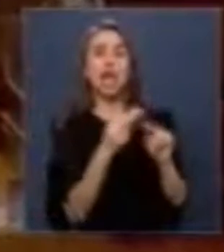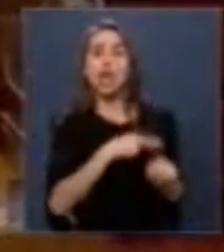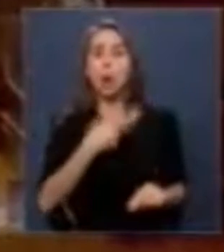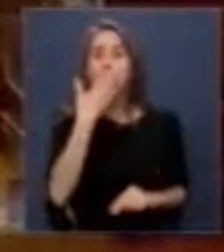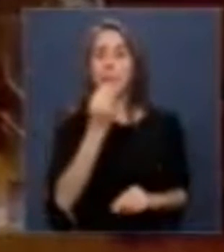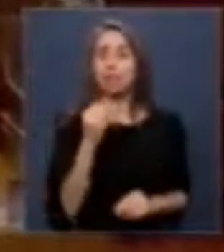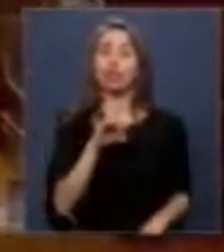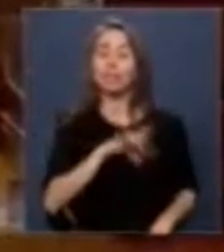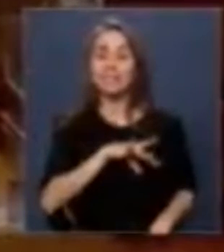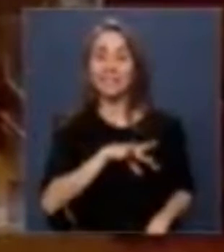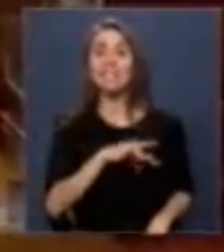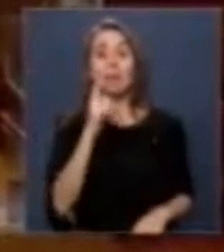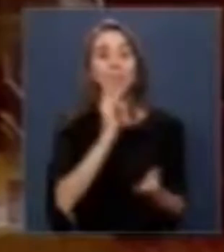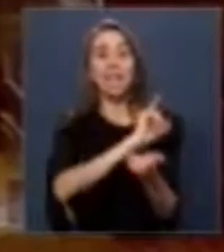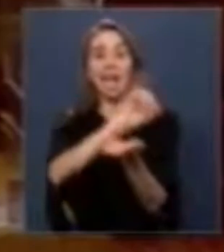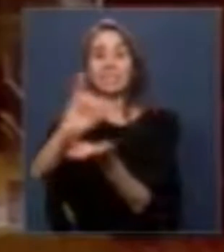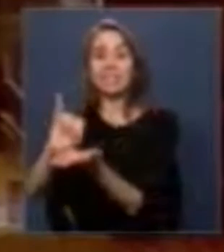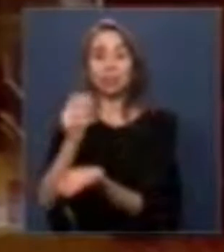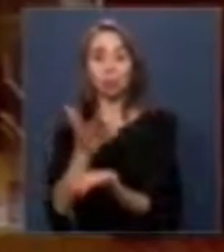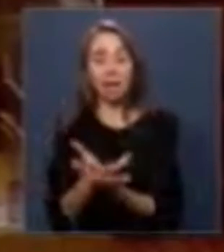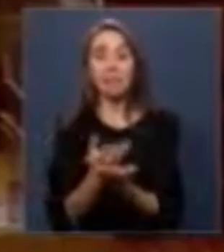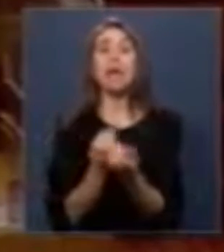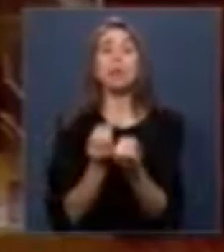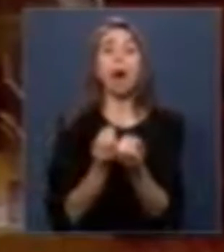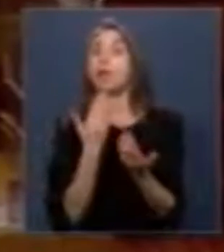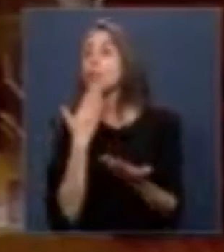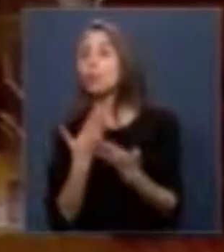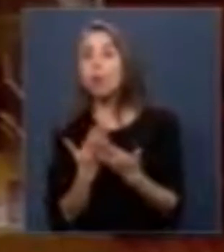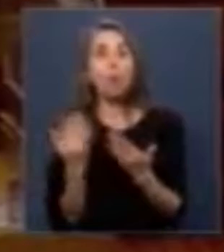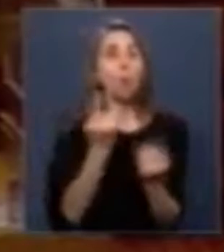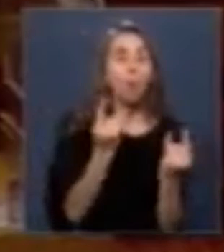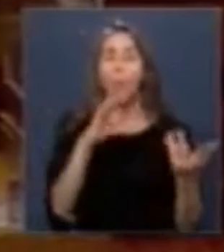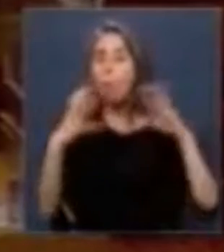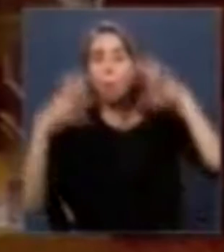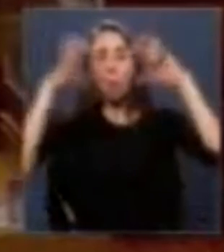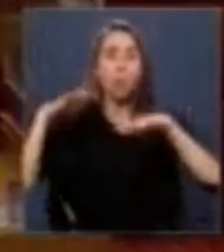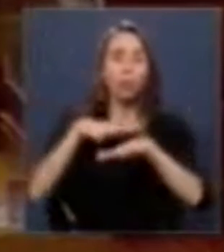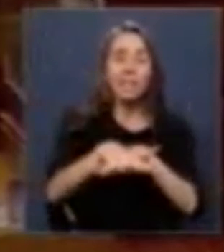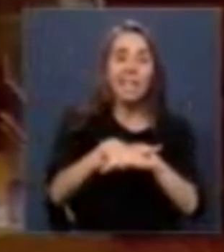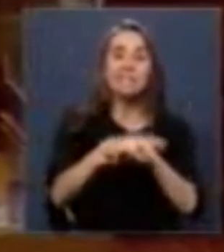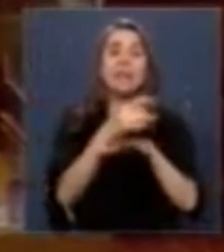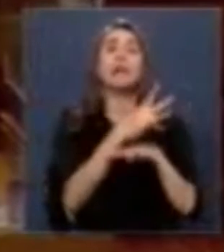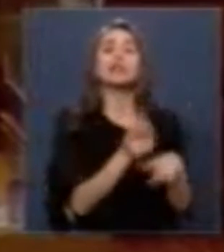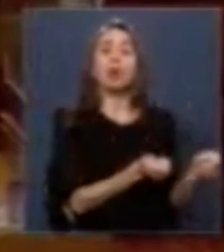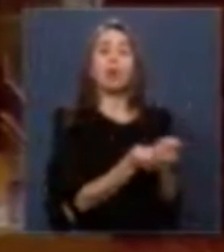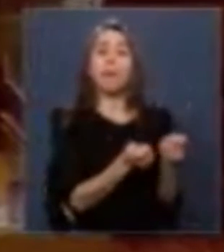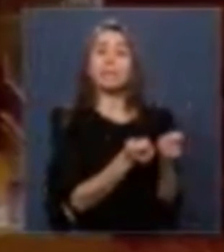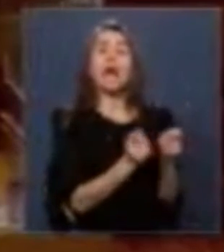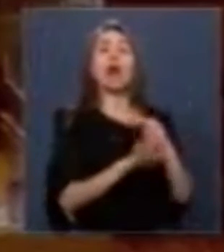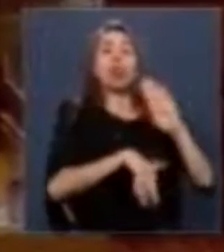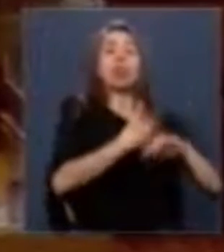Chile la estructura institucional y el manejo de las emergencias se han concentrado solo en el manejo de la respuesta